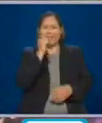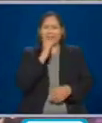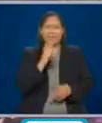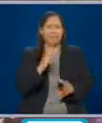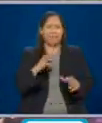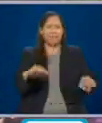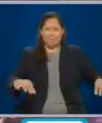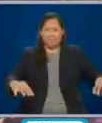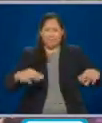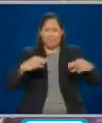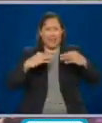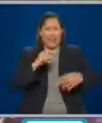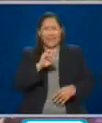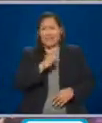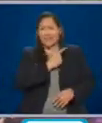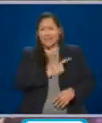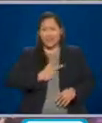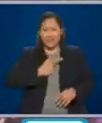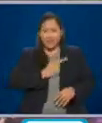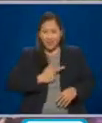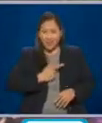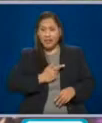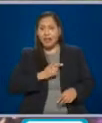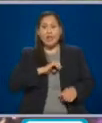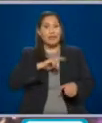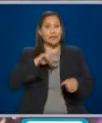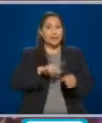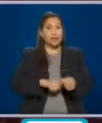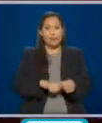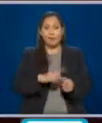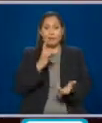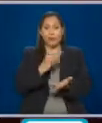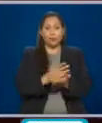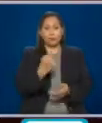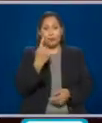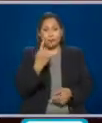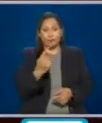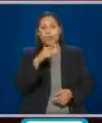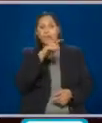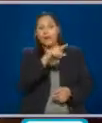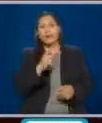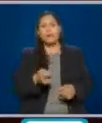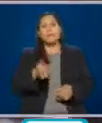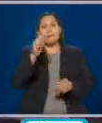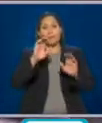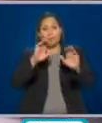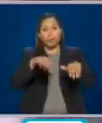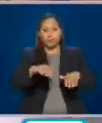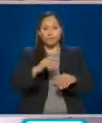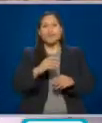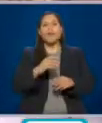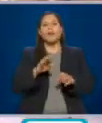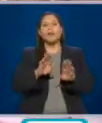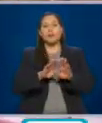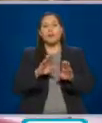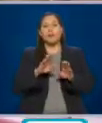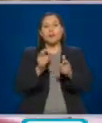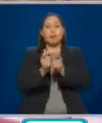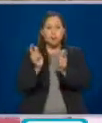más llamativo, el más peculiar de todos ellos, ¿no? Él empezó con los Rebeldes del Rock